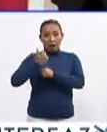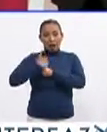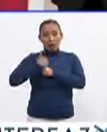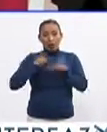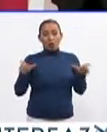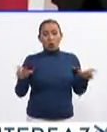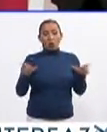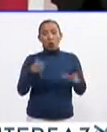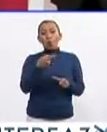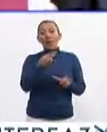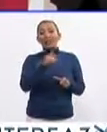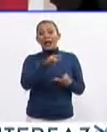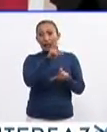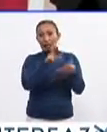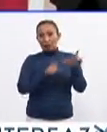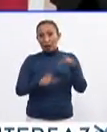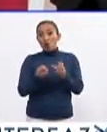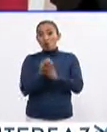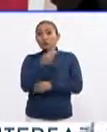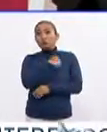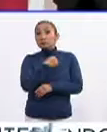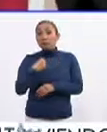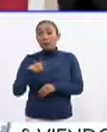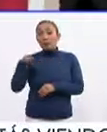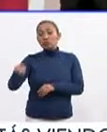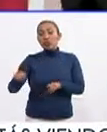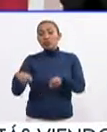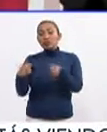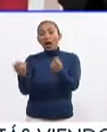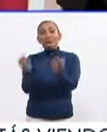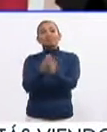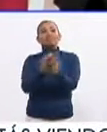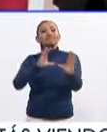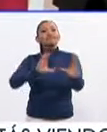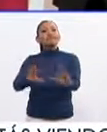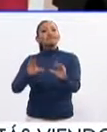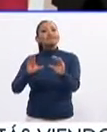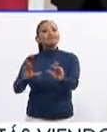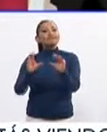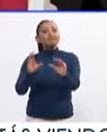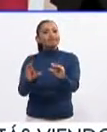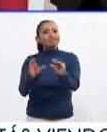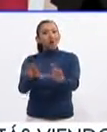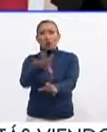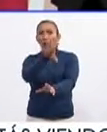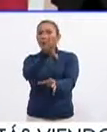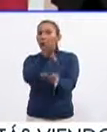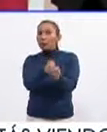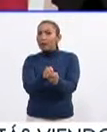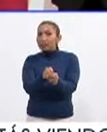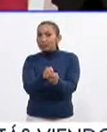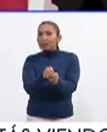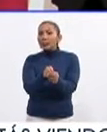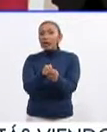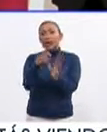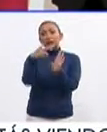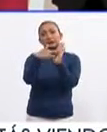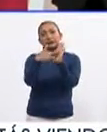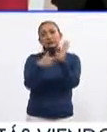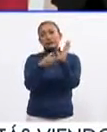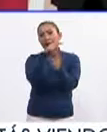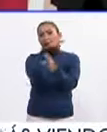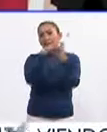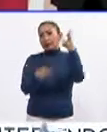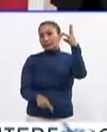Nacional, los nuevos integrantes recibirán una formación integral bajo los